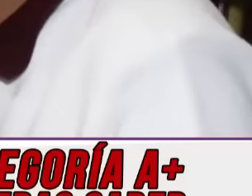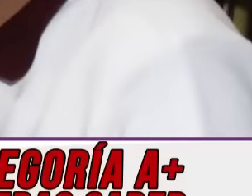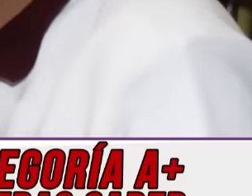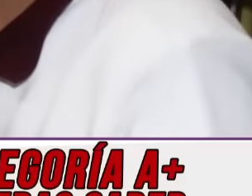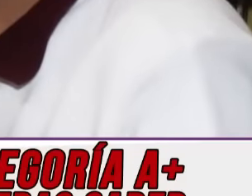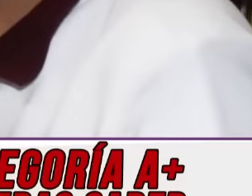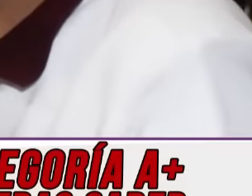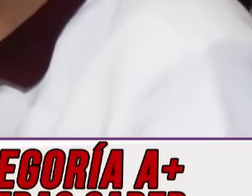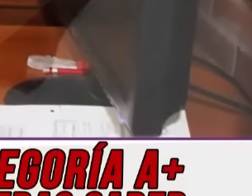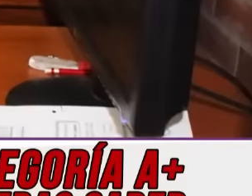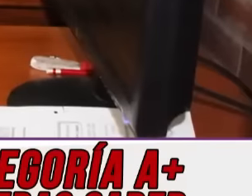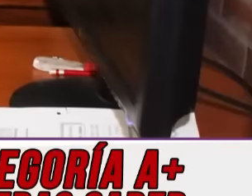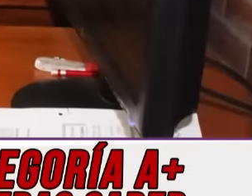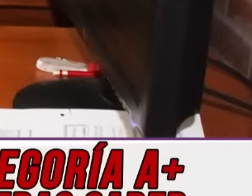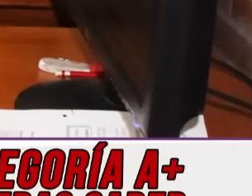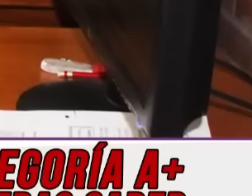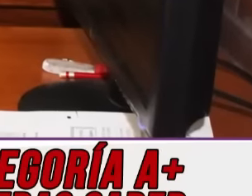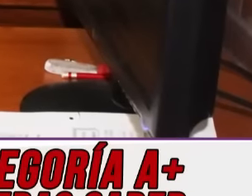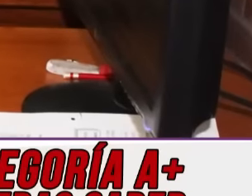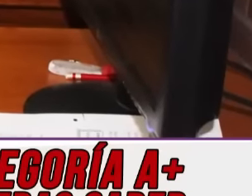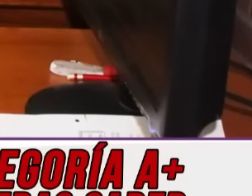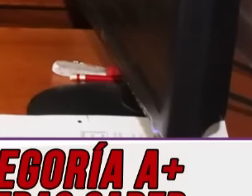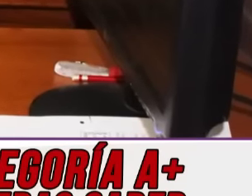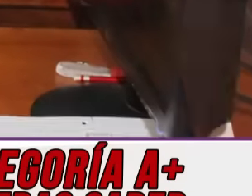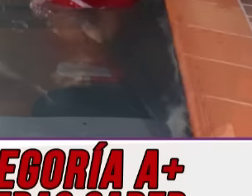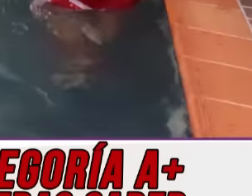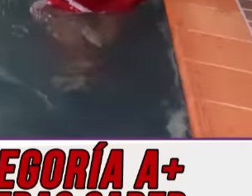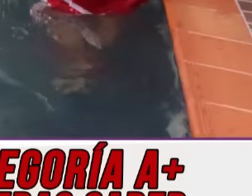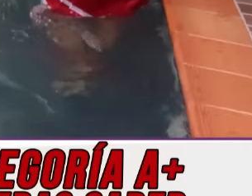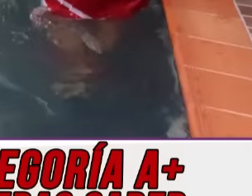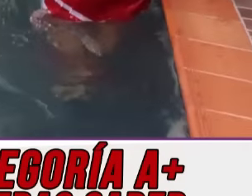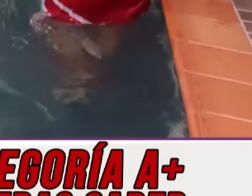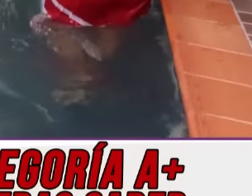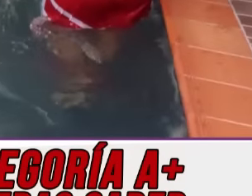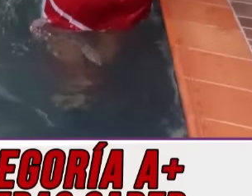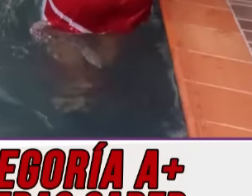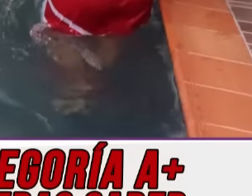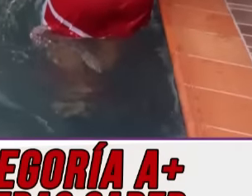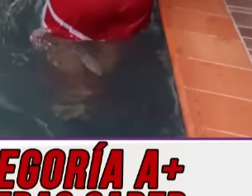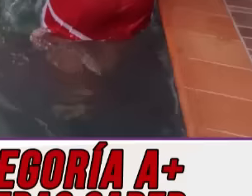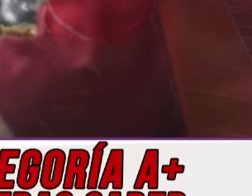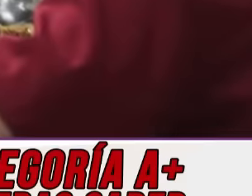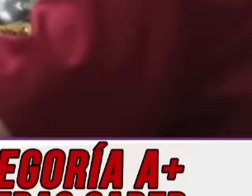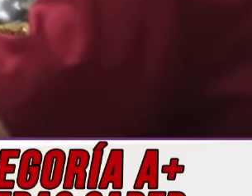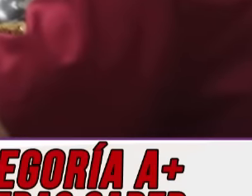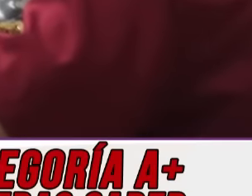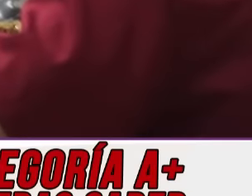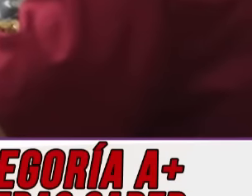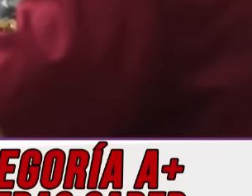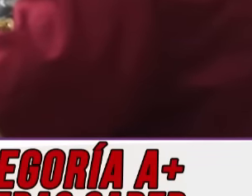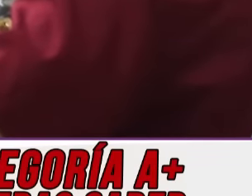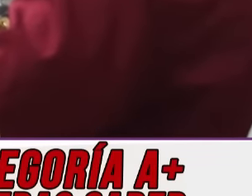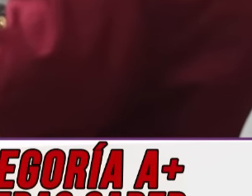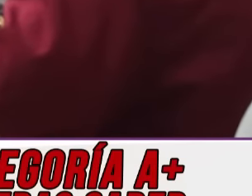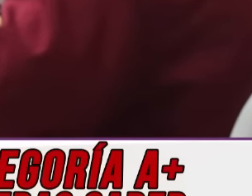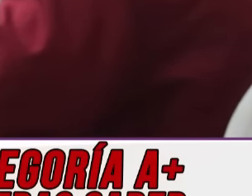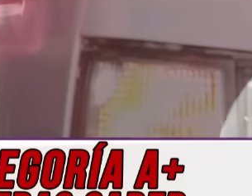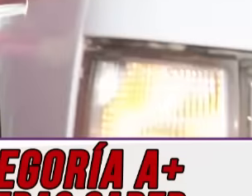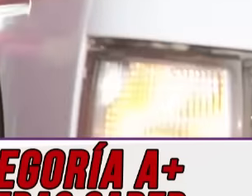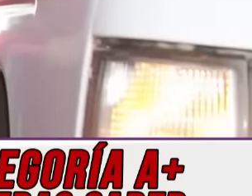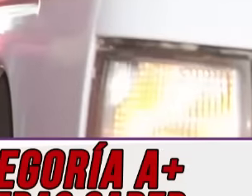de calidad con profundización en lenguas extranjeras, aulas especializadas, salas de informática y servicios complementarios que marcan